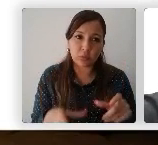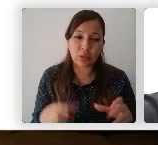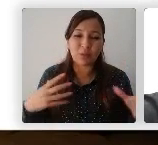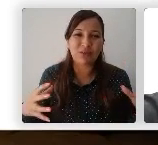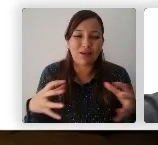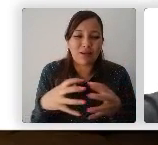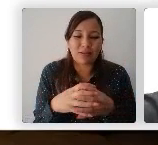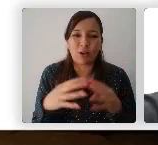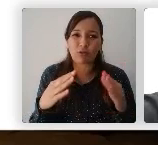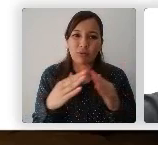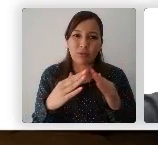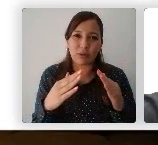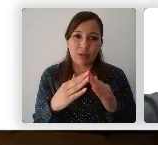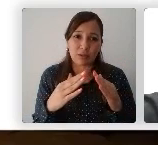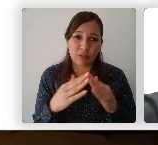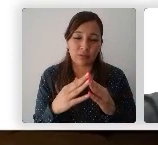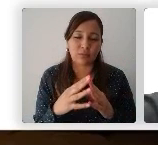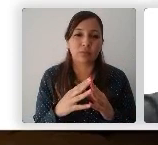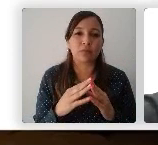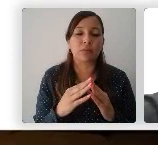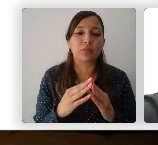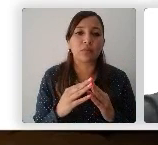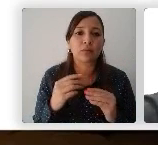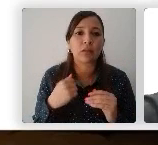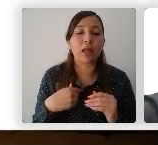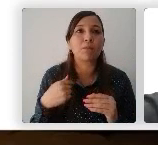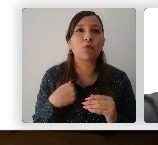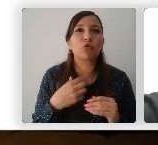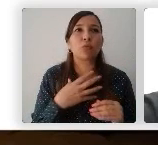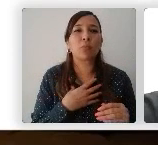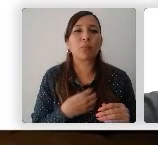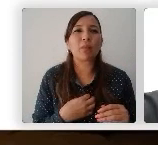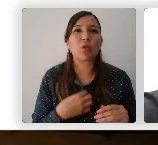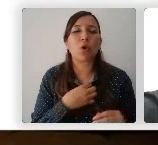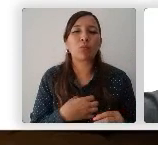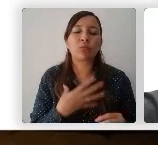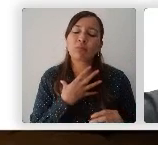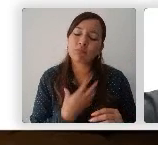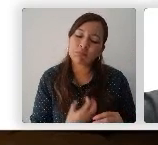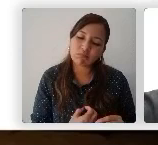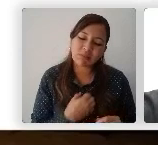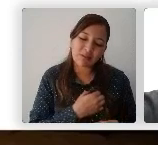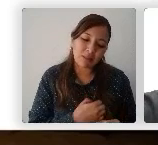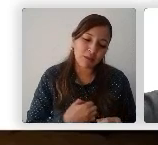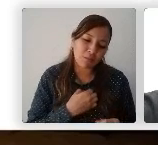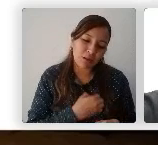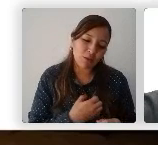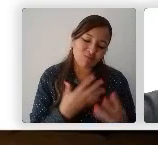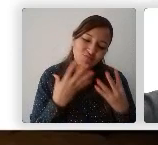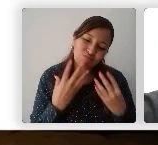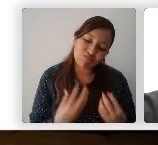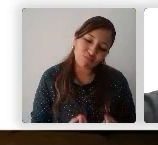cuarentena y dentro de nuestras casas, hemos pasado a tener muchas nostalgias, ¿no? Muchos sentimientos de los